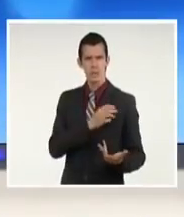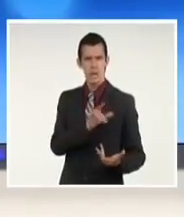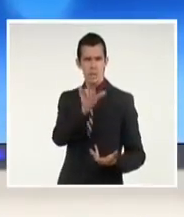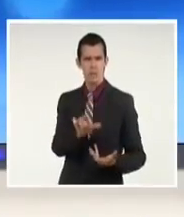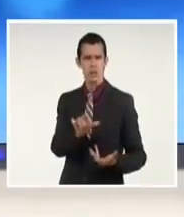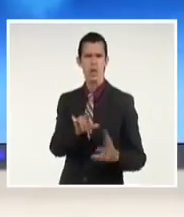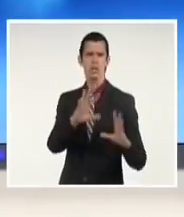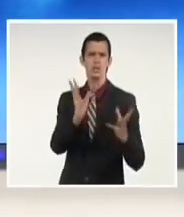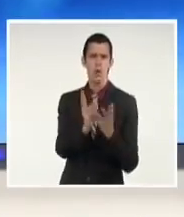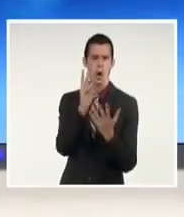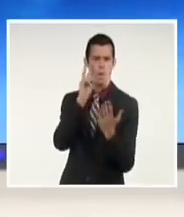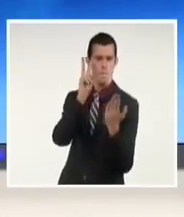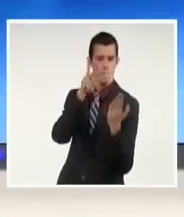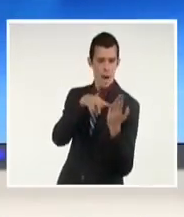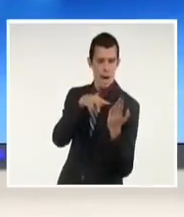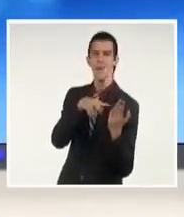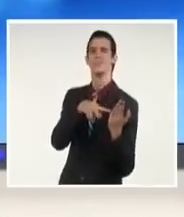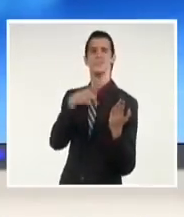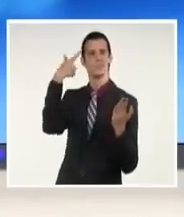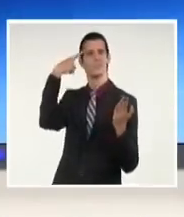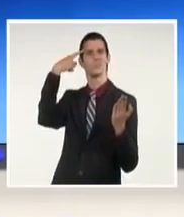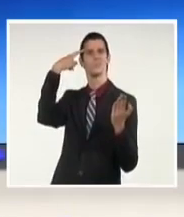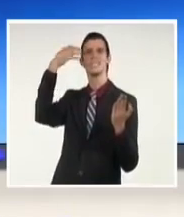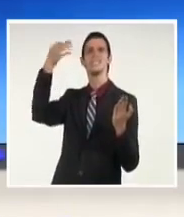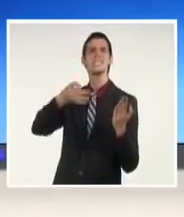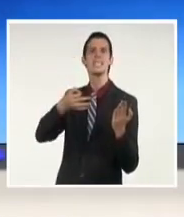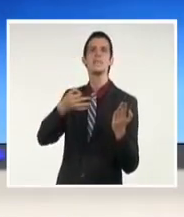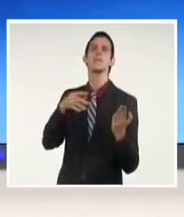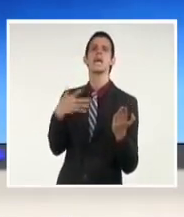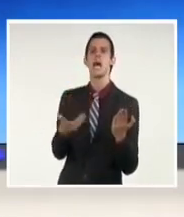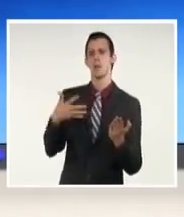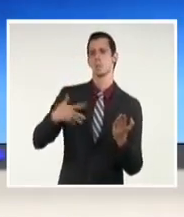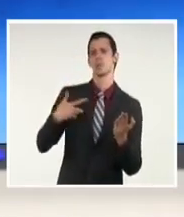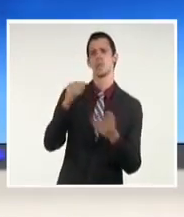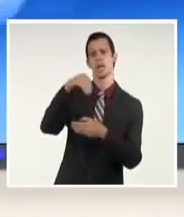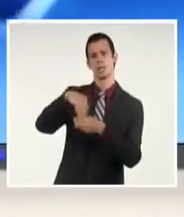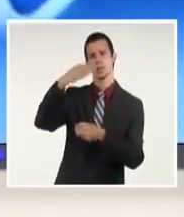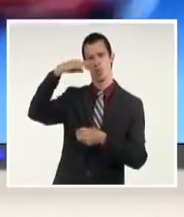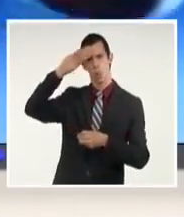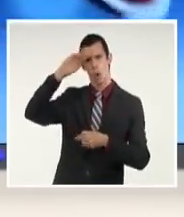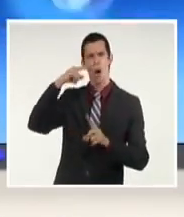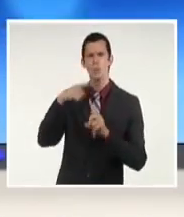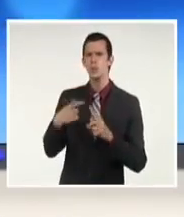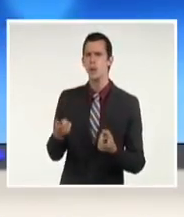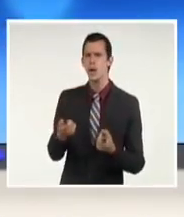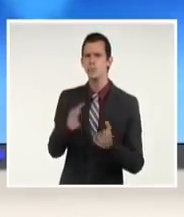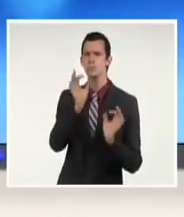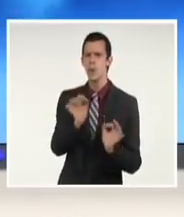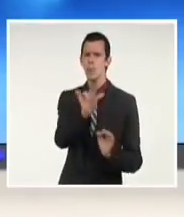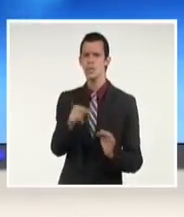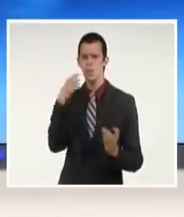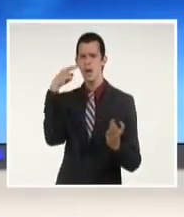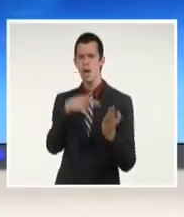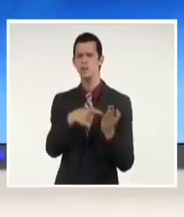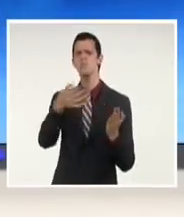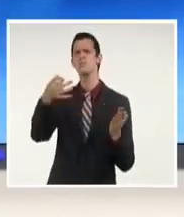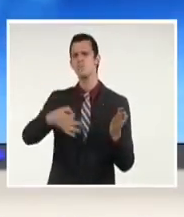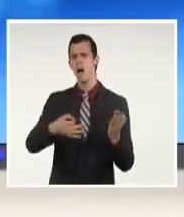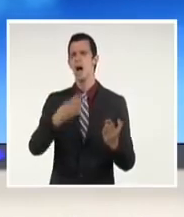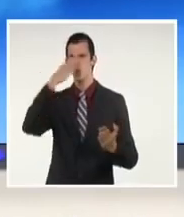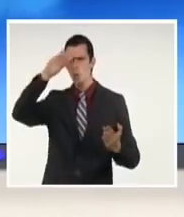las emociones, a la sensibilidad, para ganar y tratar de convencer a sus seguidores. Estas imágenes pertenecen a unos manifestantes